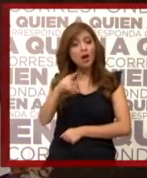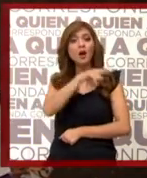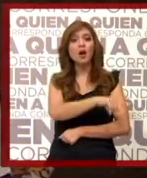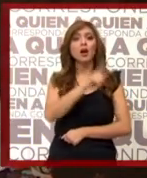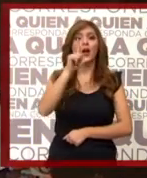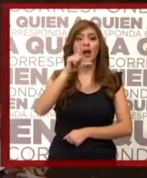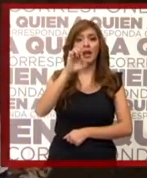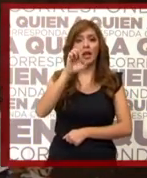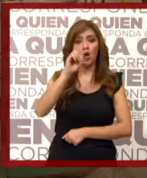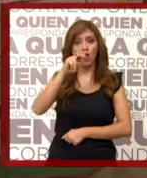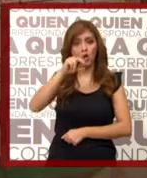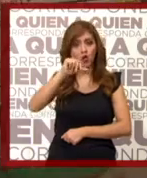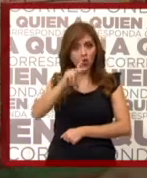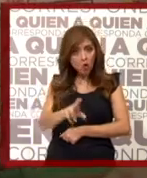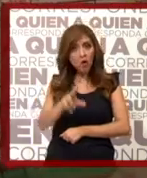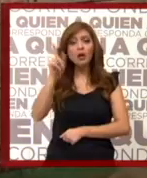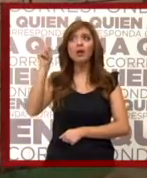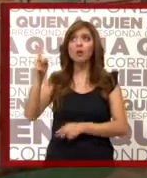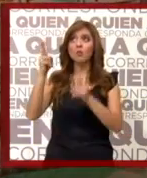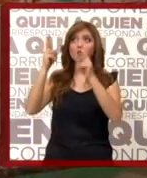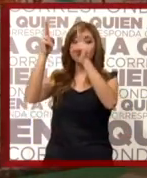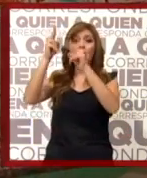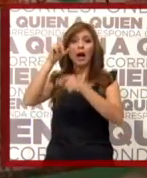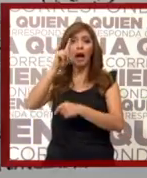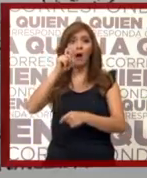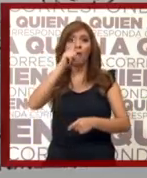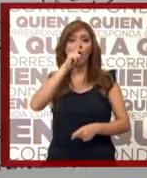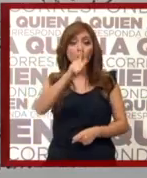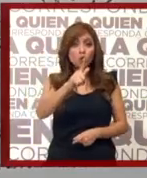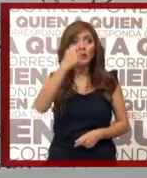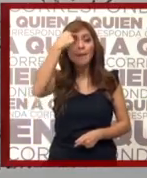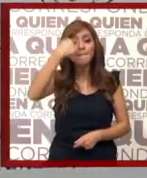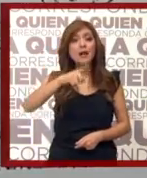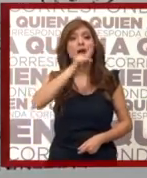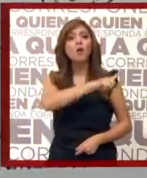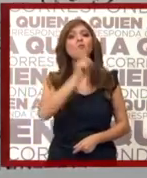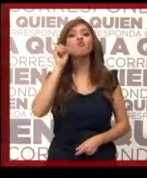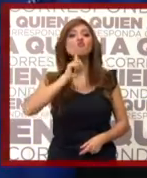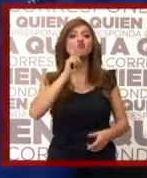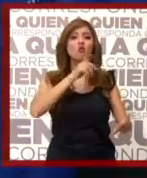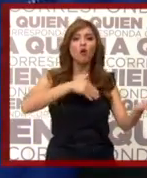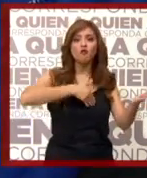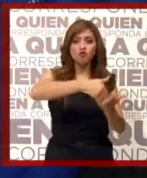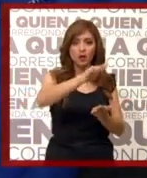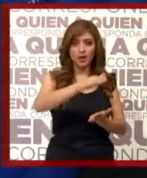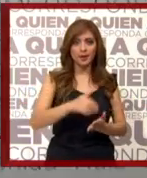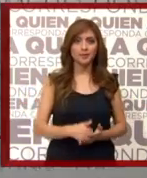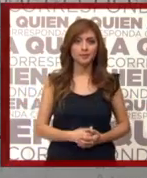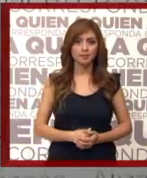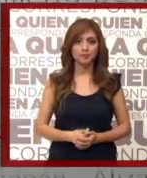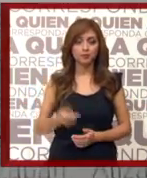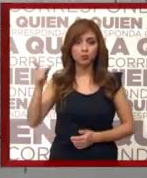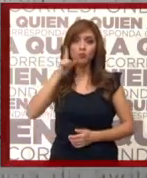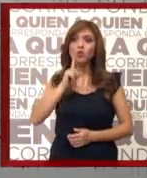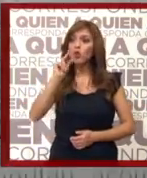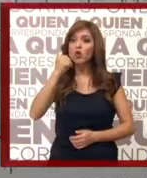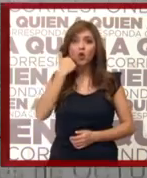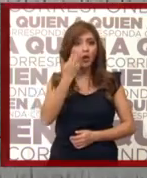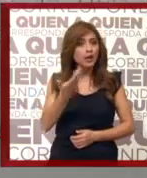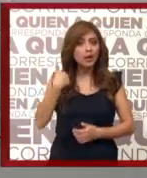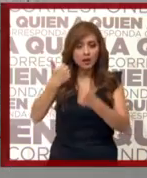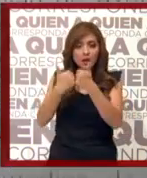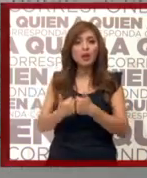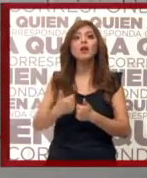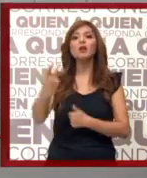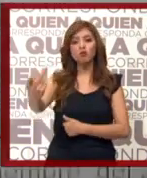Salinas cortó los servicios de agua y luz desde entonces, con la intención de desalojarla. No quiere que estemos aquí. Y únicamente yo le dije, pues